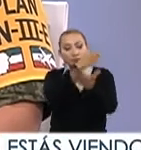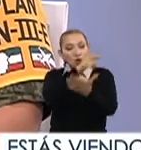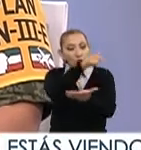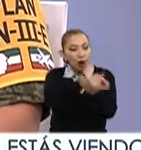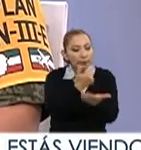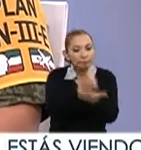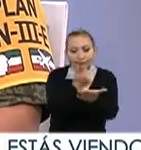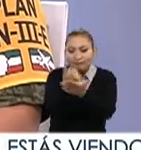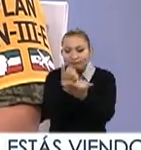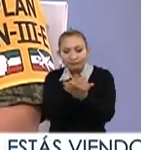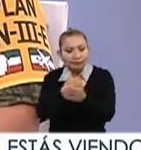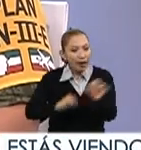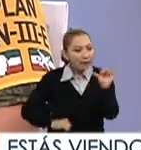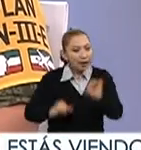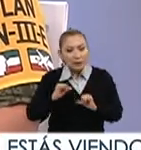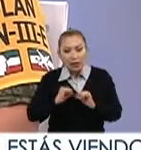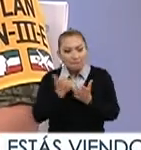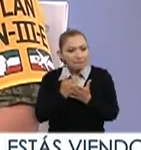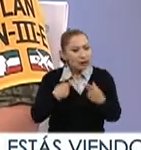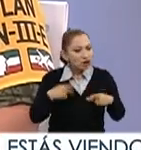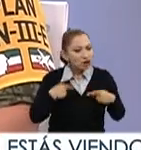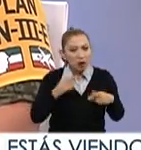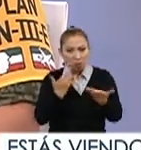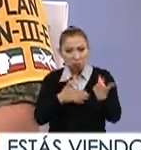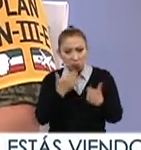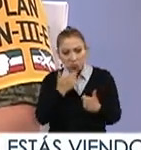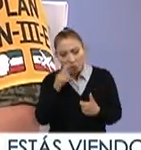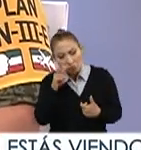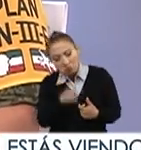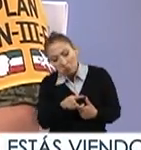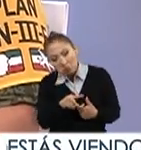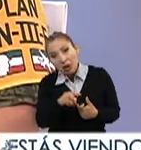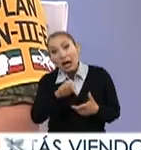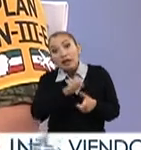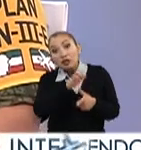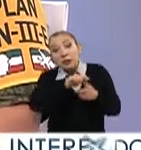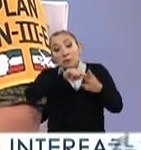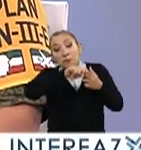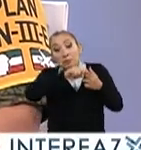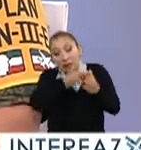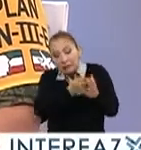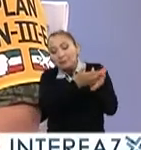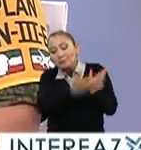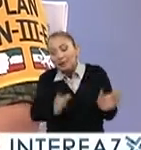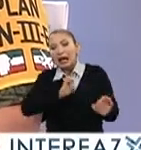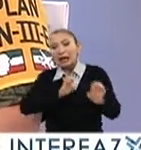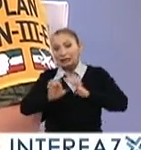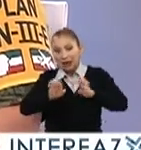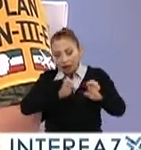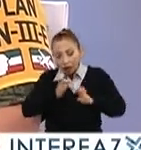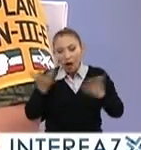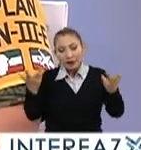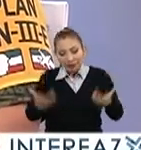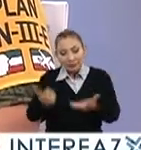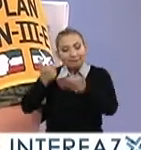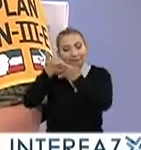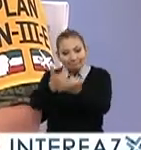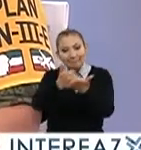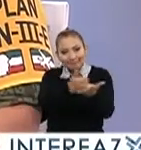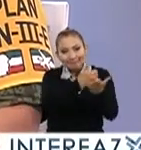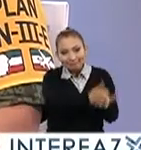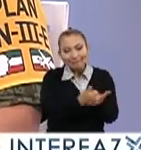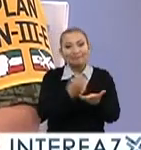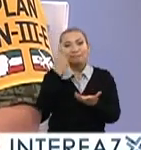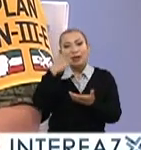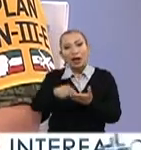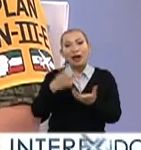y estos cumplen actividades de labor social con éxito y desde entonces el ejército empieza a tomar parte en estas